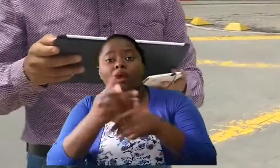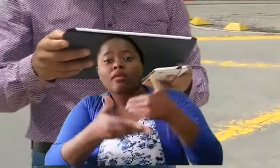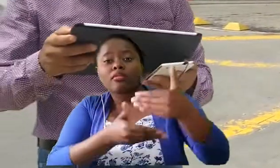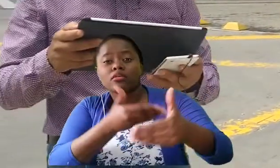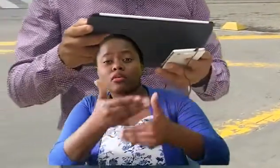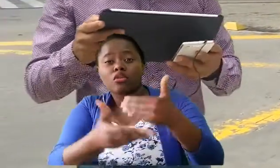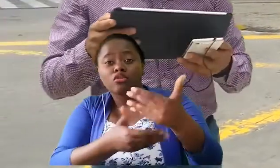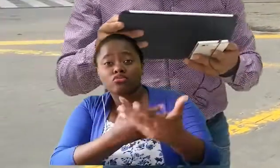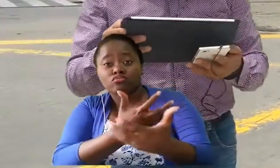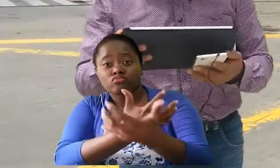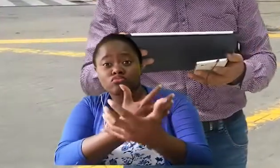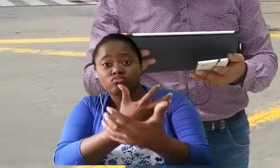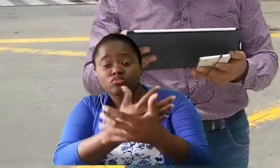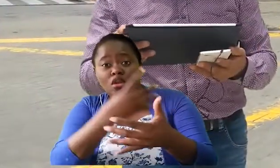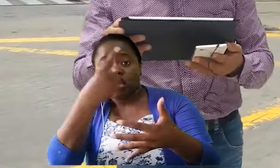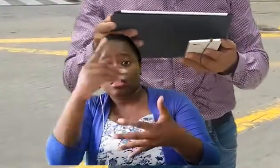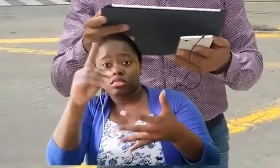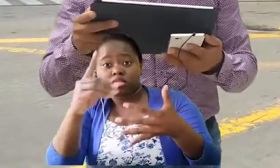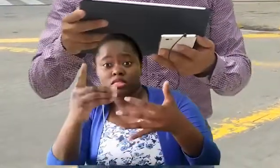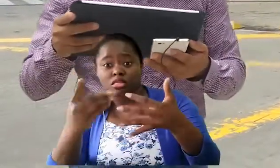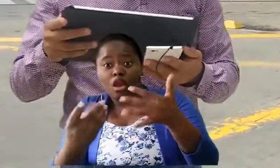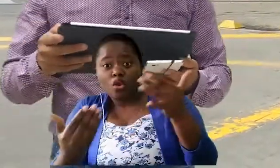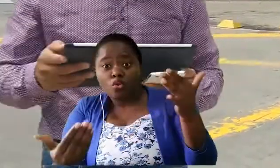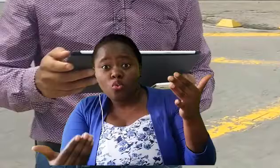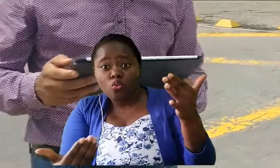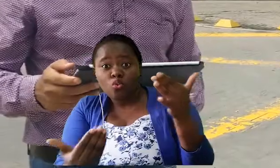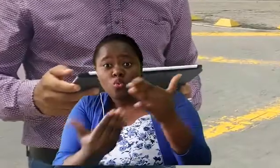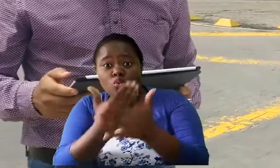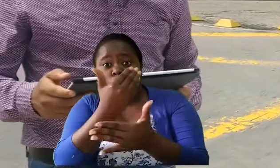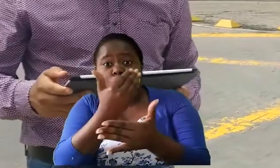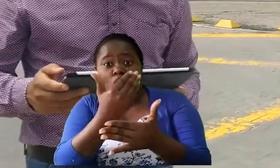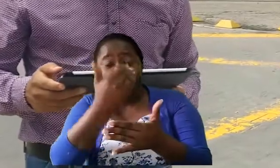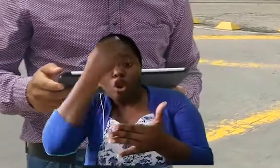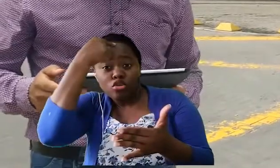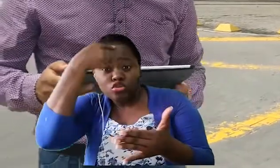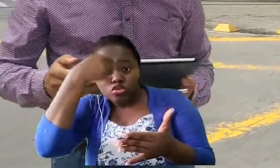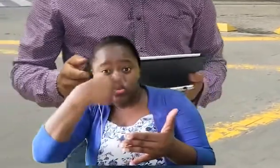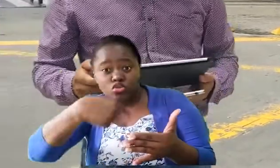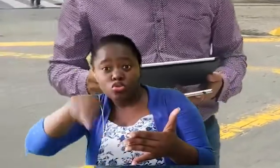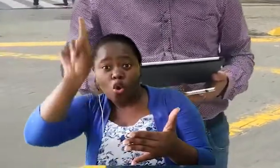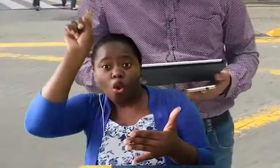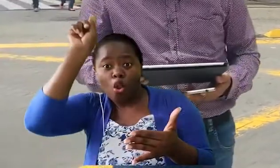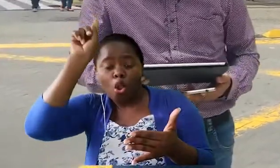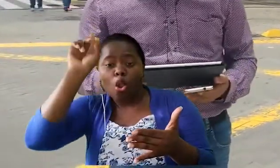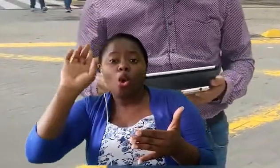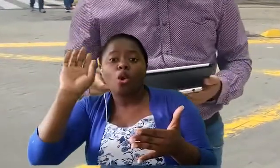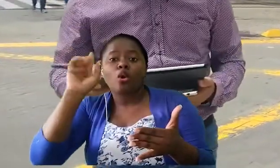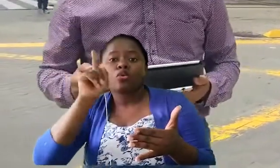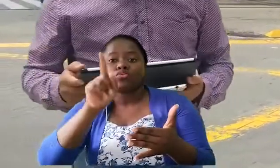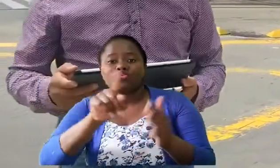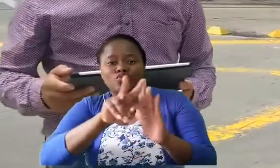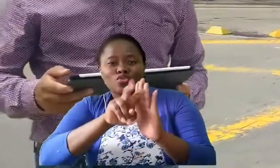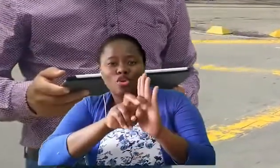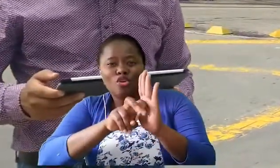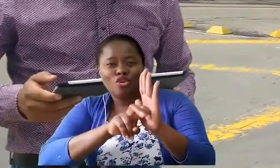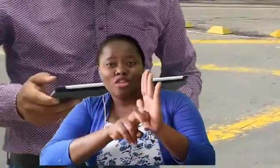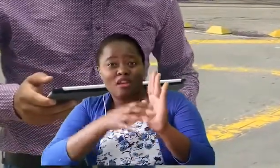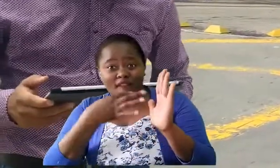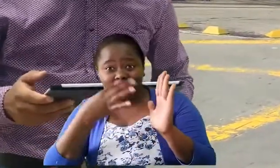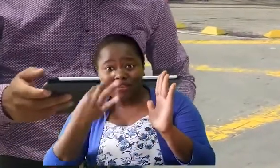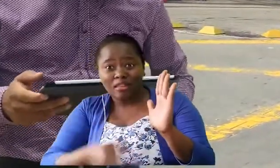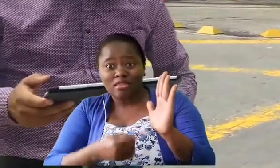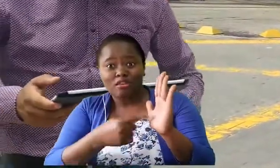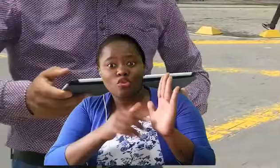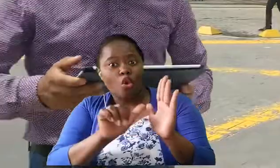nuevo hace por sí solo verdadera una teoría, o sea, requiere otros datos que